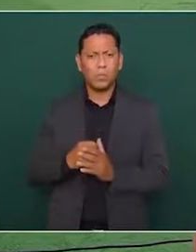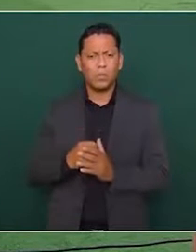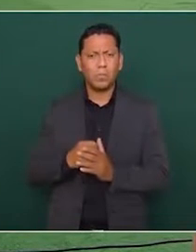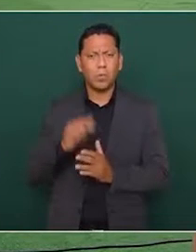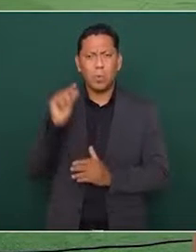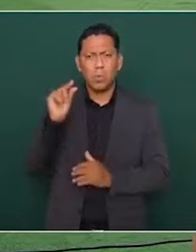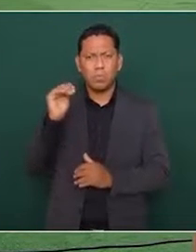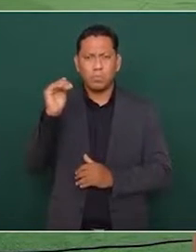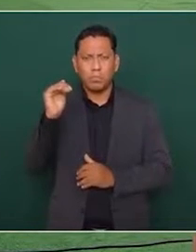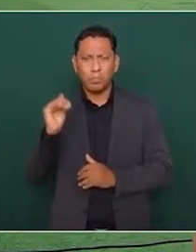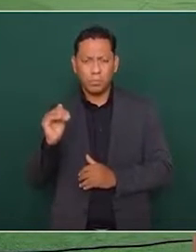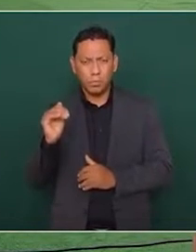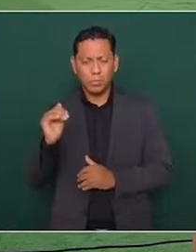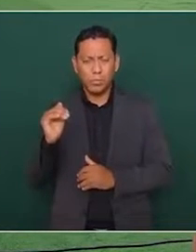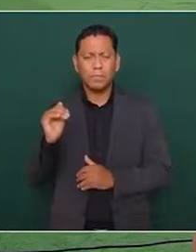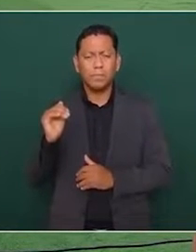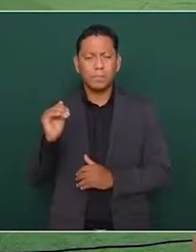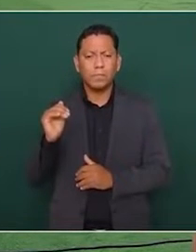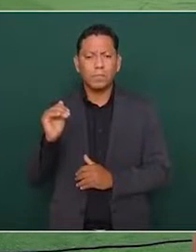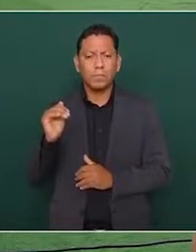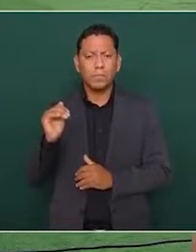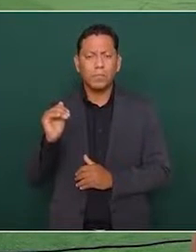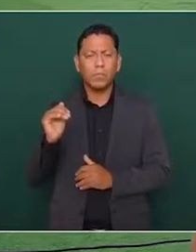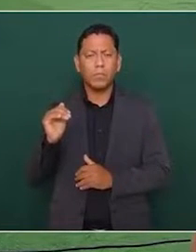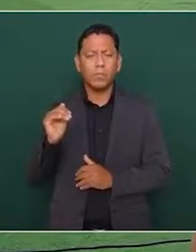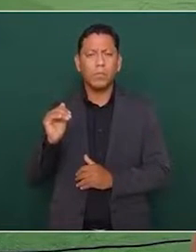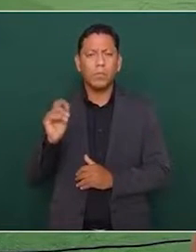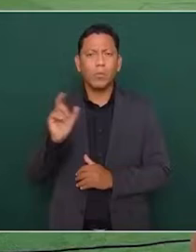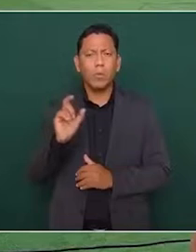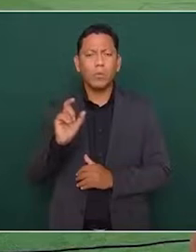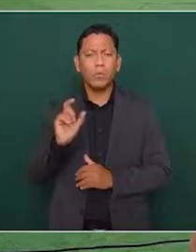Baja un poquito cuando lo hicimos.